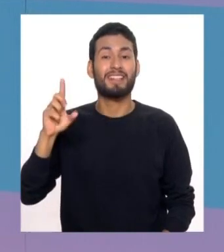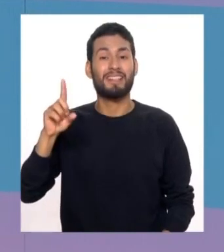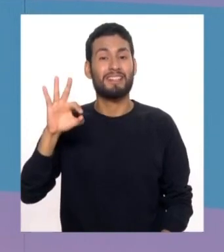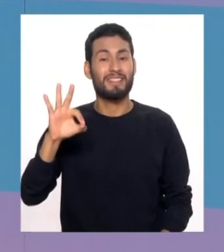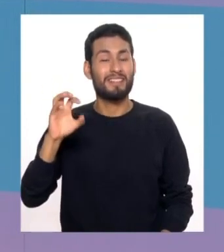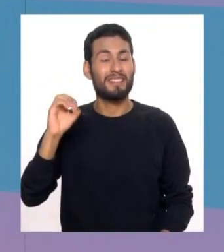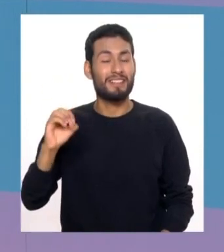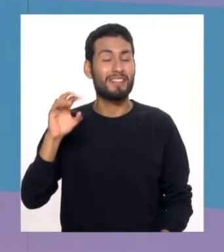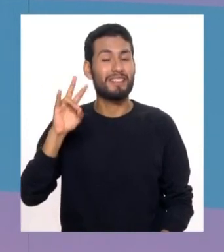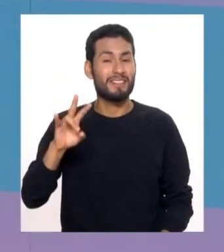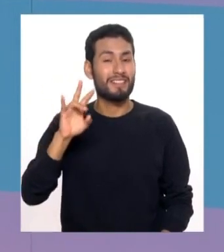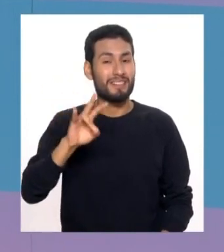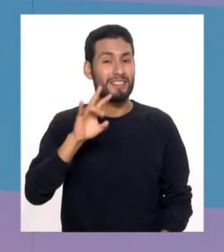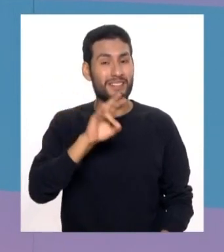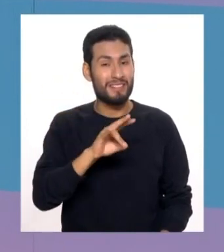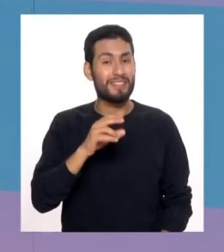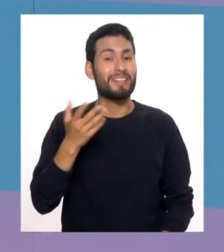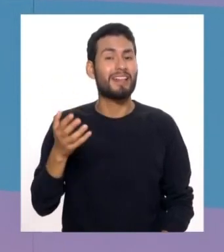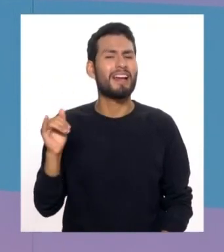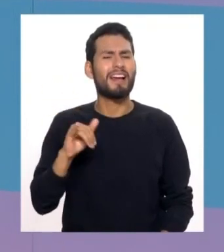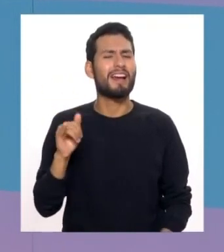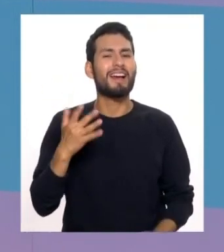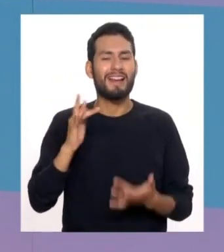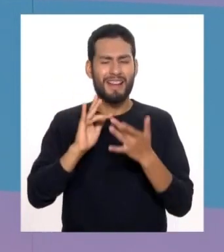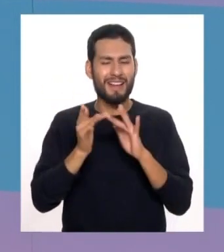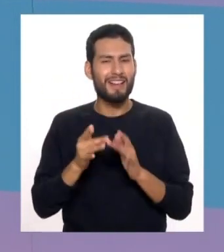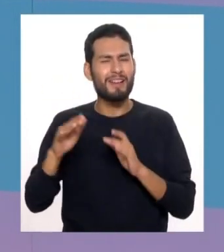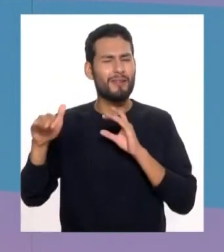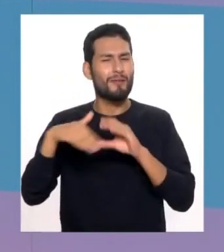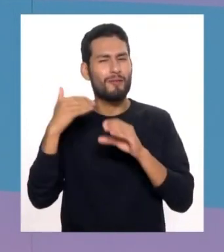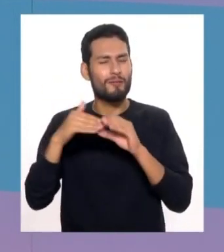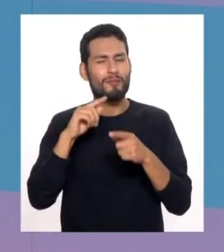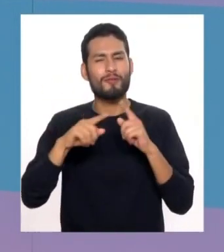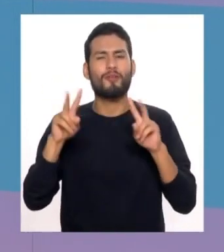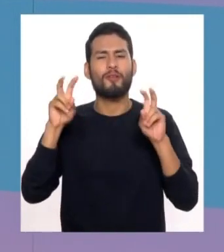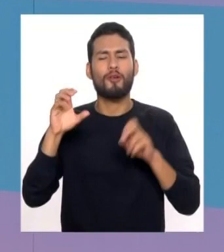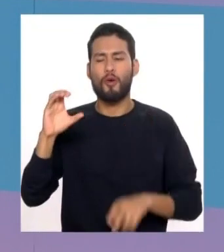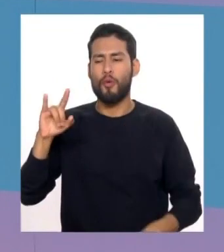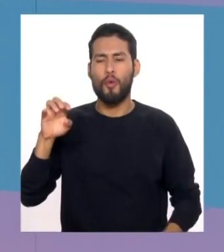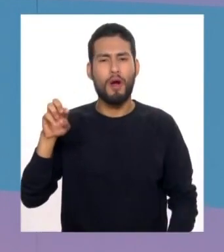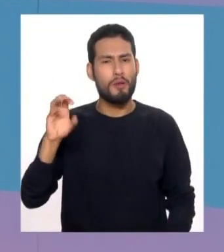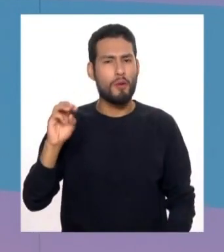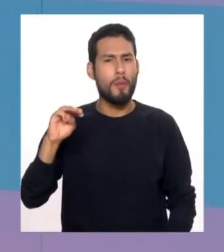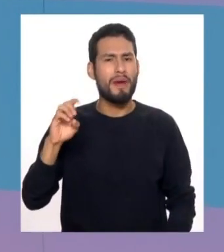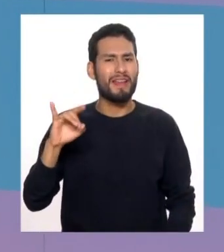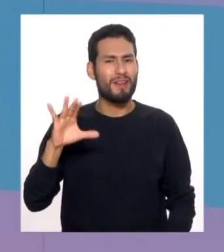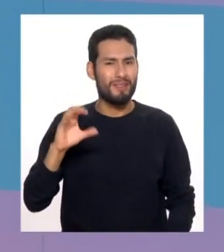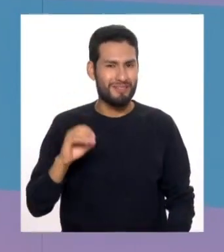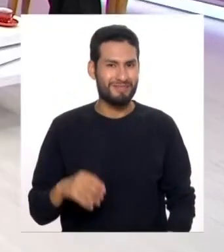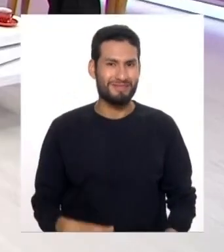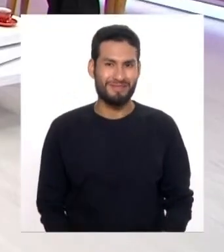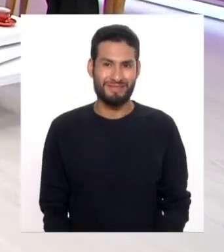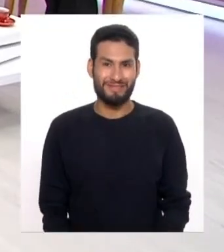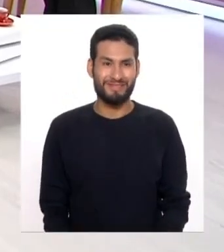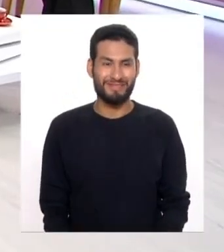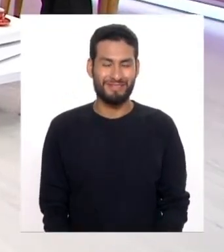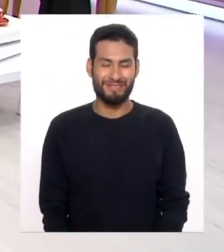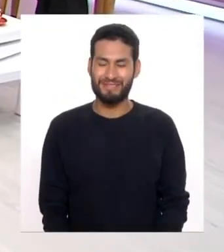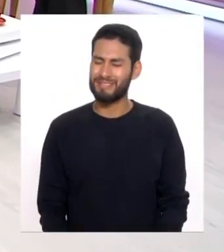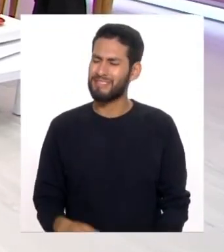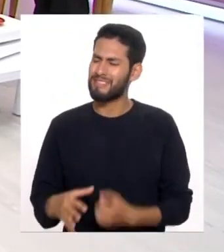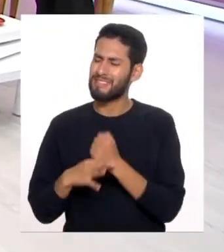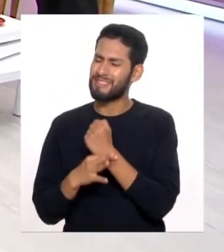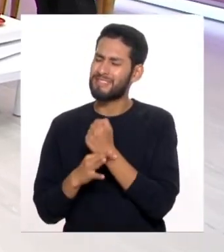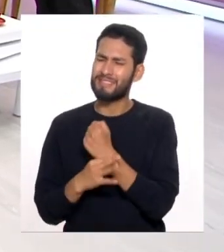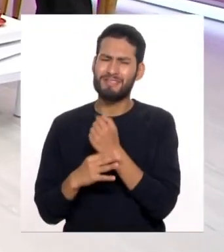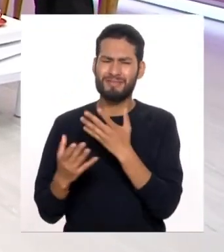al 619-077. Y también nos pueden escribir a través de nuestras redes sociales de Cuerpo Médico. Doctor Gil, un poco